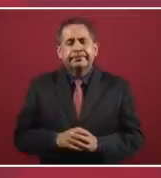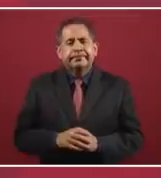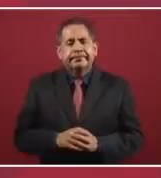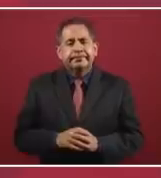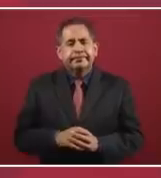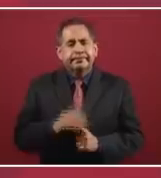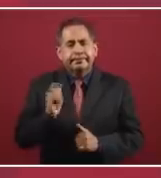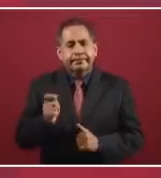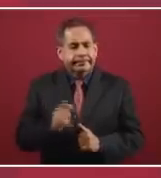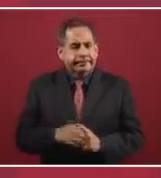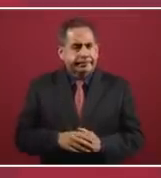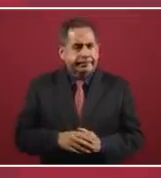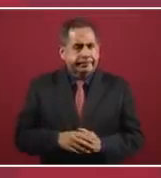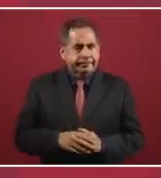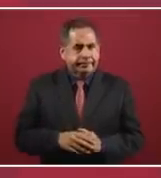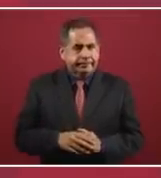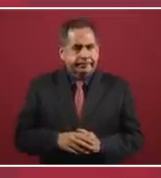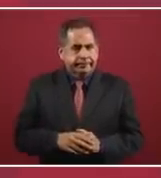las